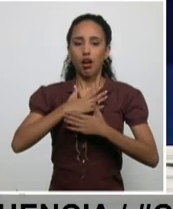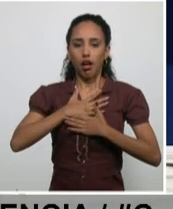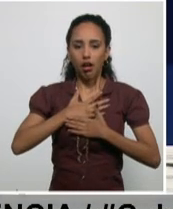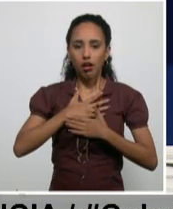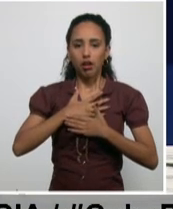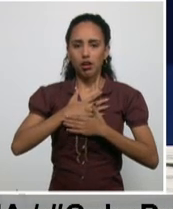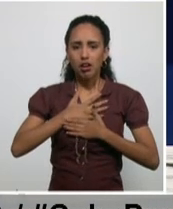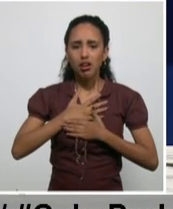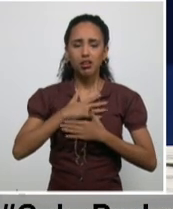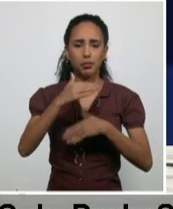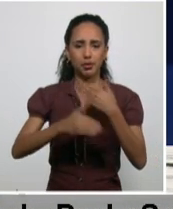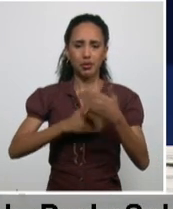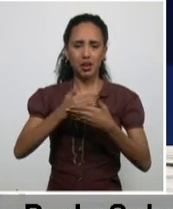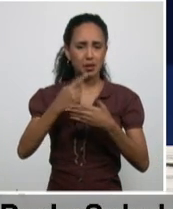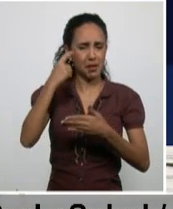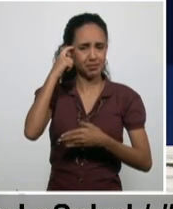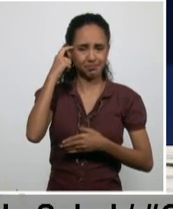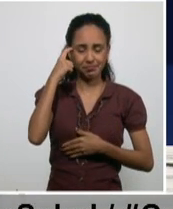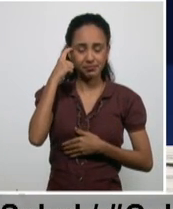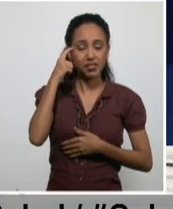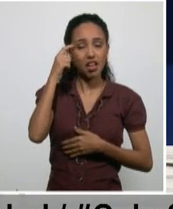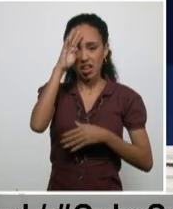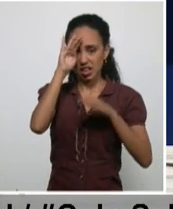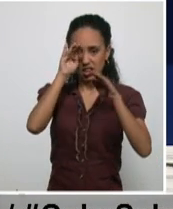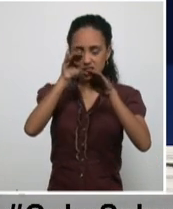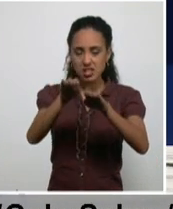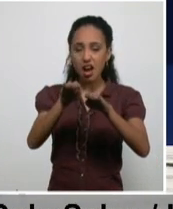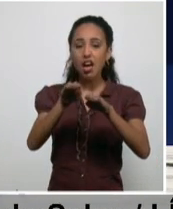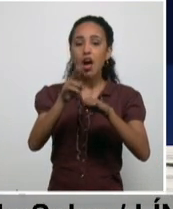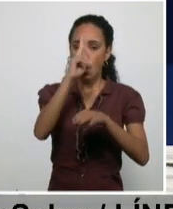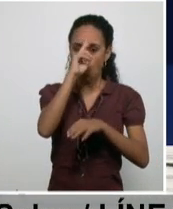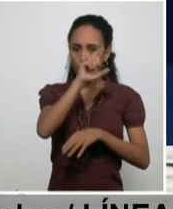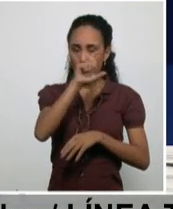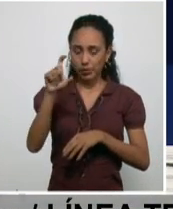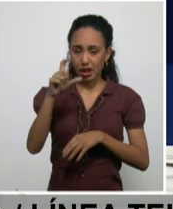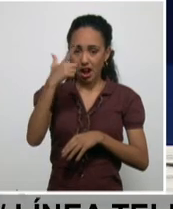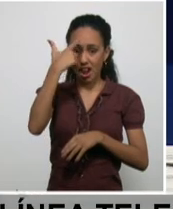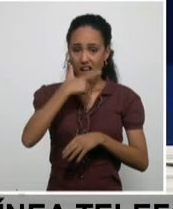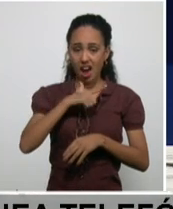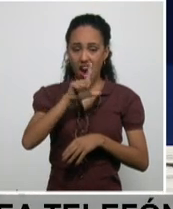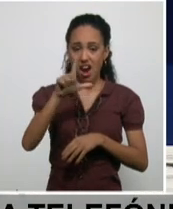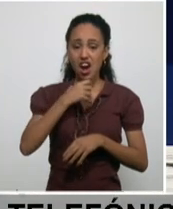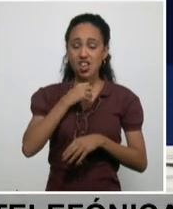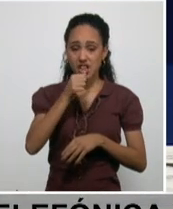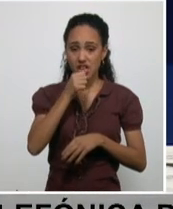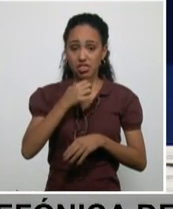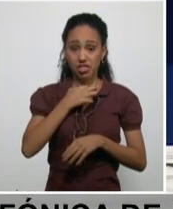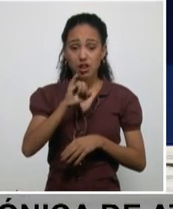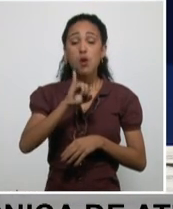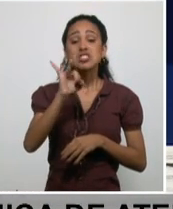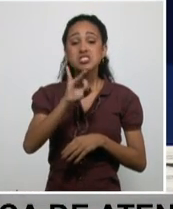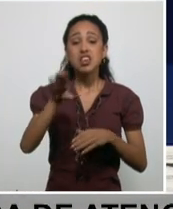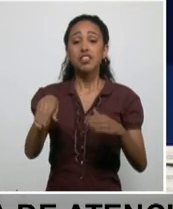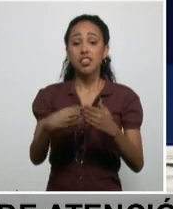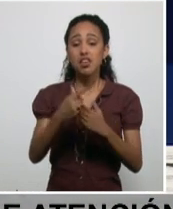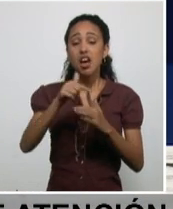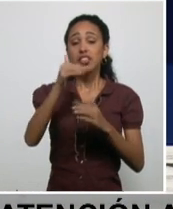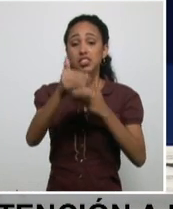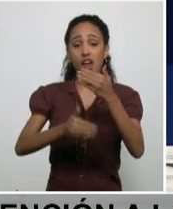demencia senil, que se encontraba ingresada en el Hospital Salvador Allende, que estuvo 7 días en